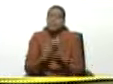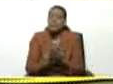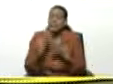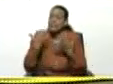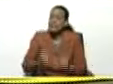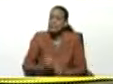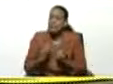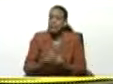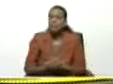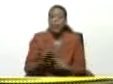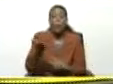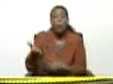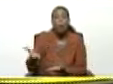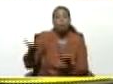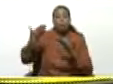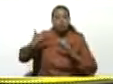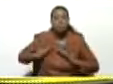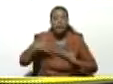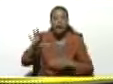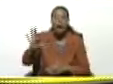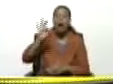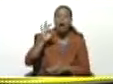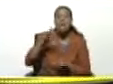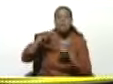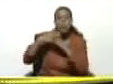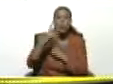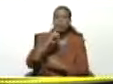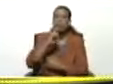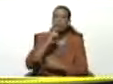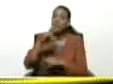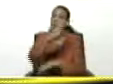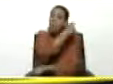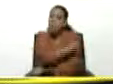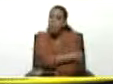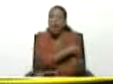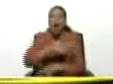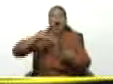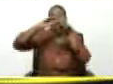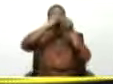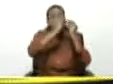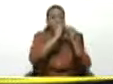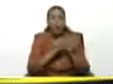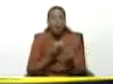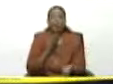siempre con usted por tomarnos en cuenta agradecido